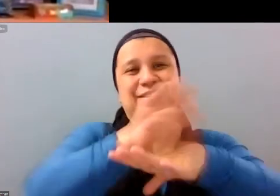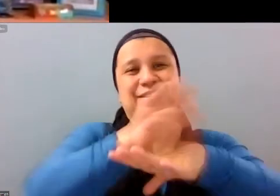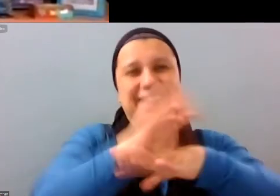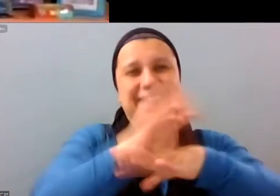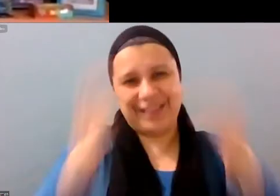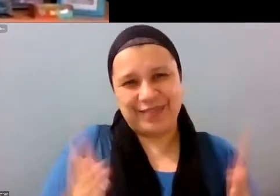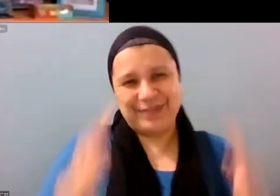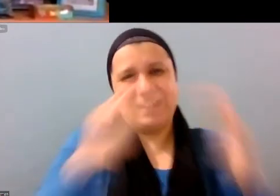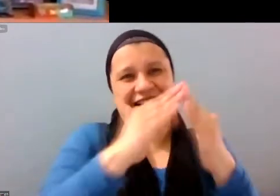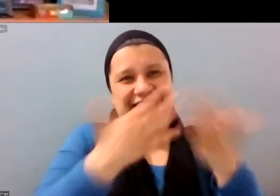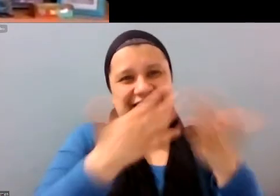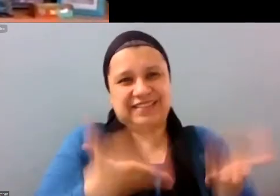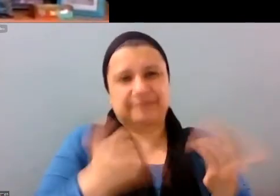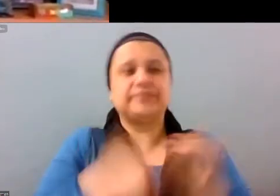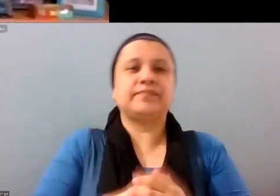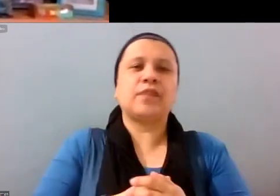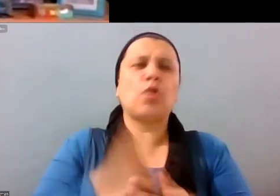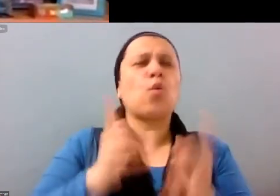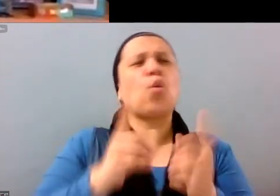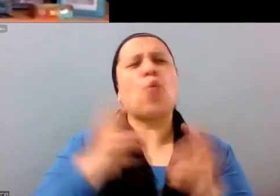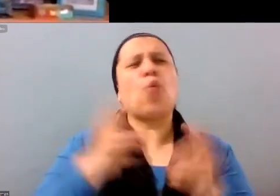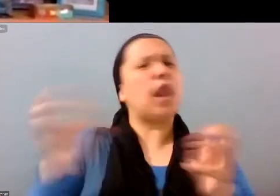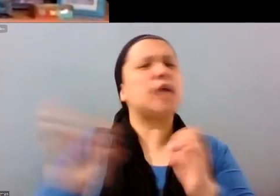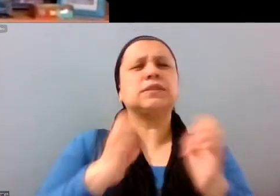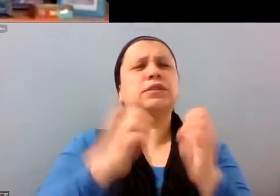y cuáles cuáles estrategias les han funcionado